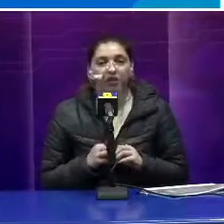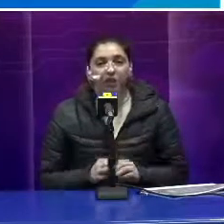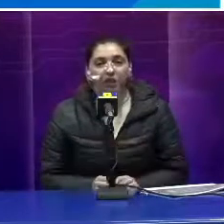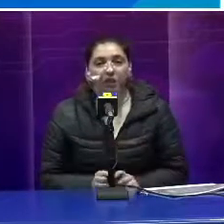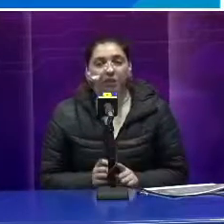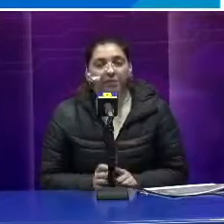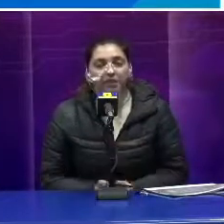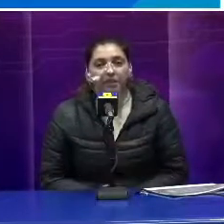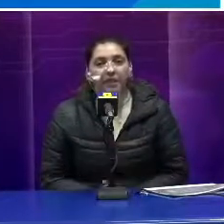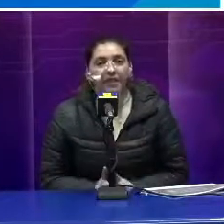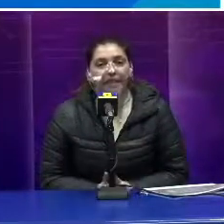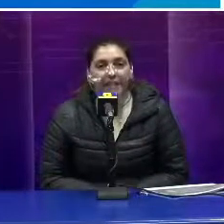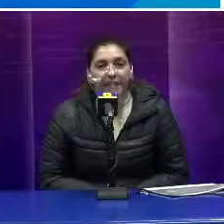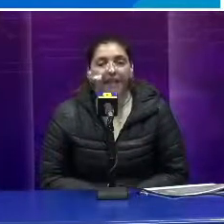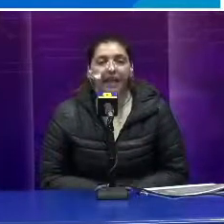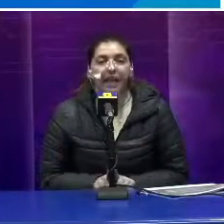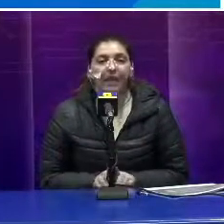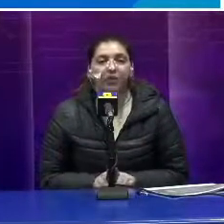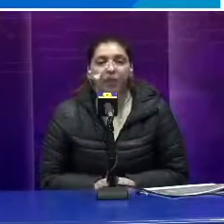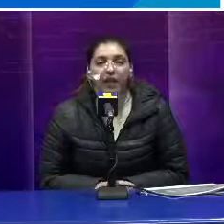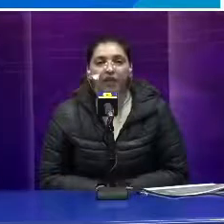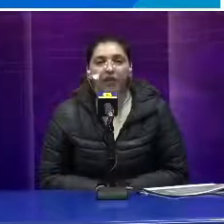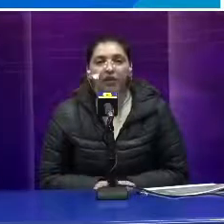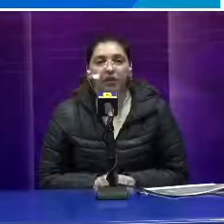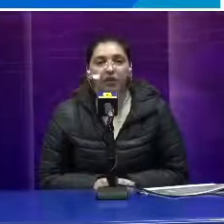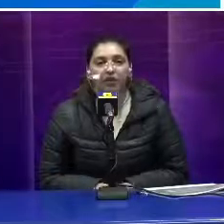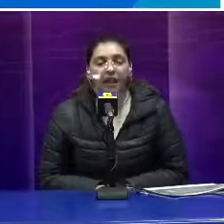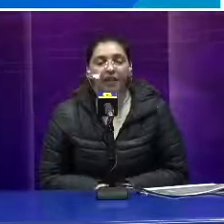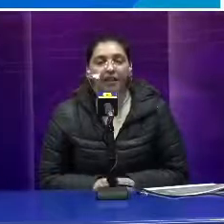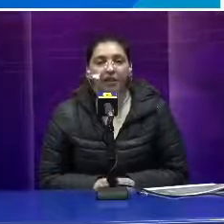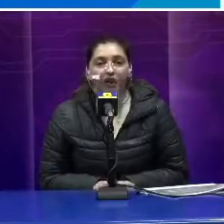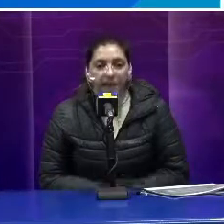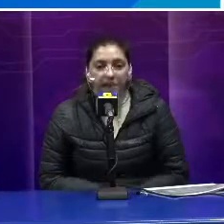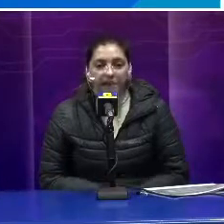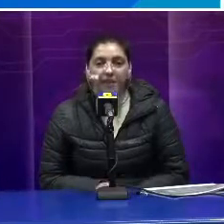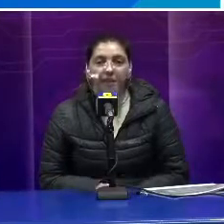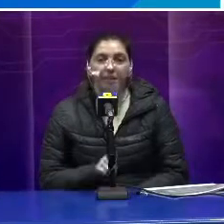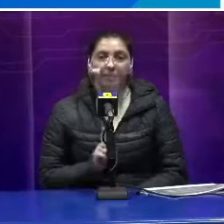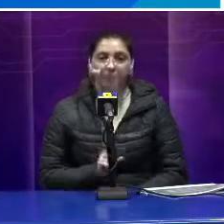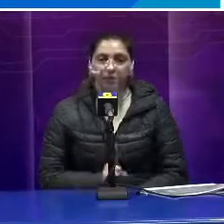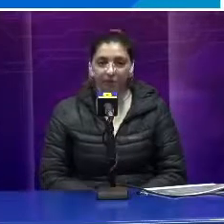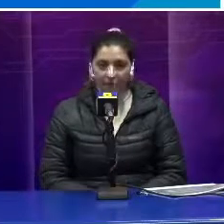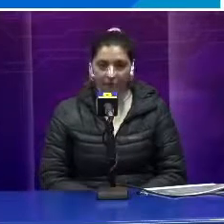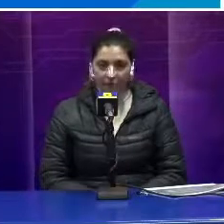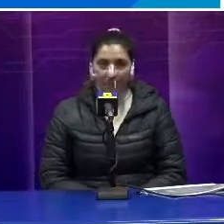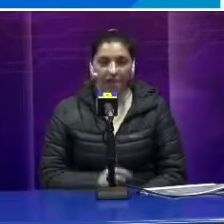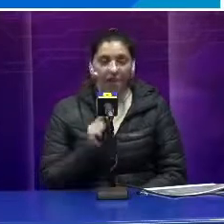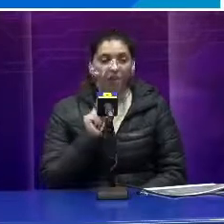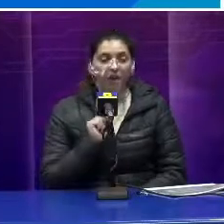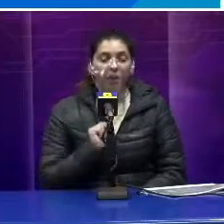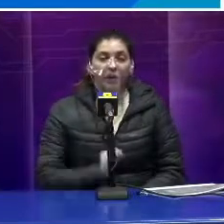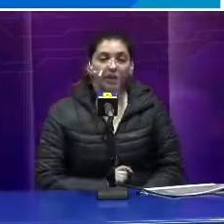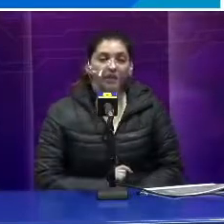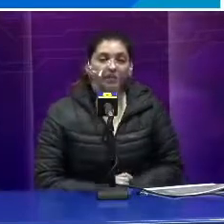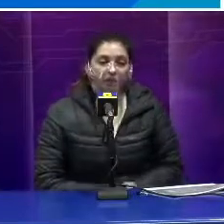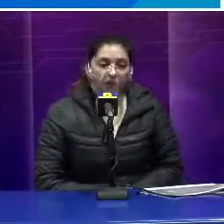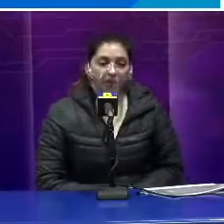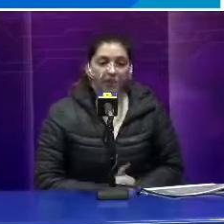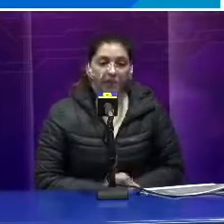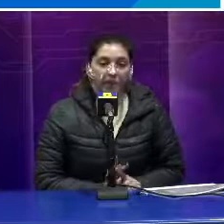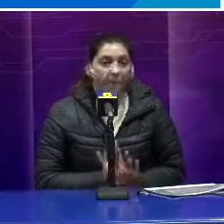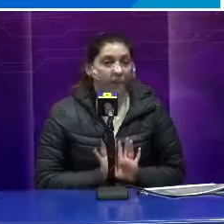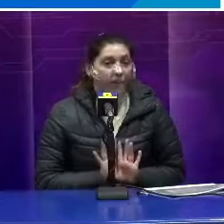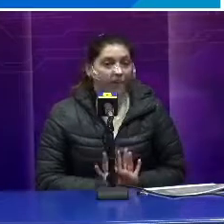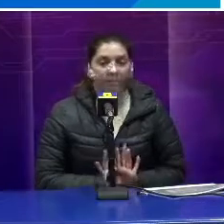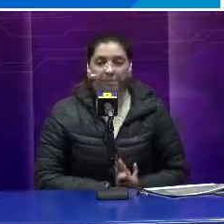postular todas las personas que tengan su Registro Social de Hogares hasta el 100%. Con la única excepción